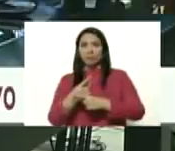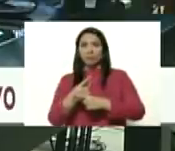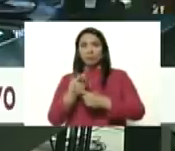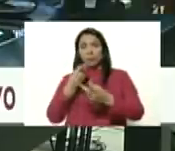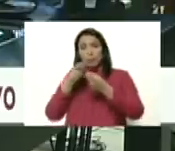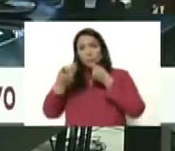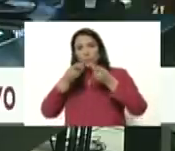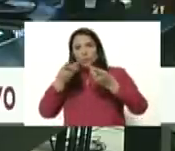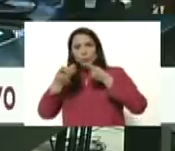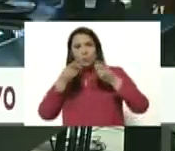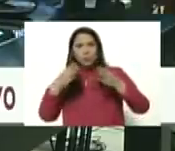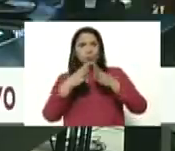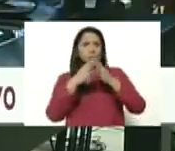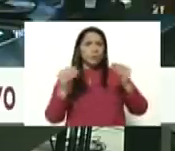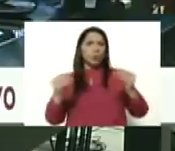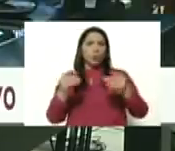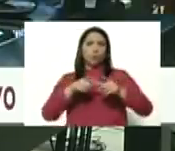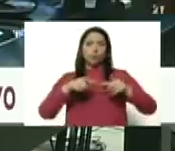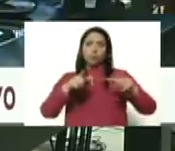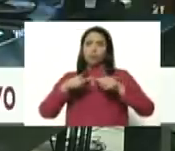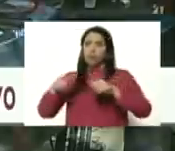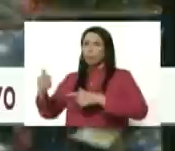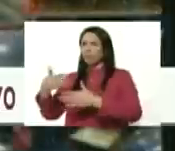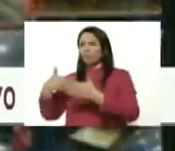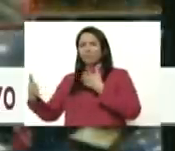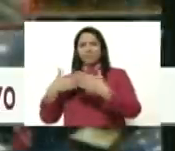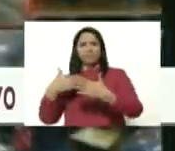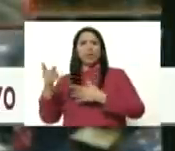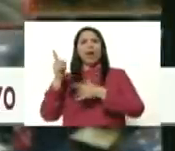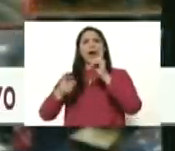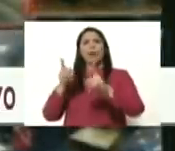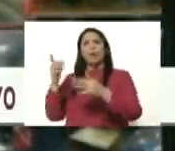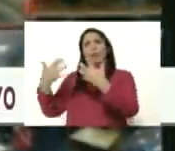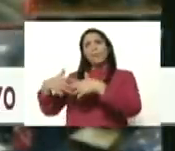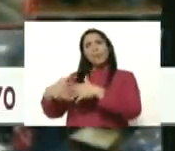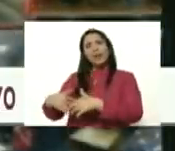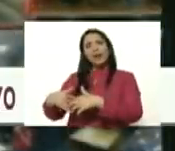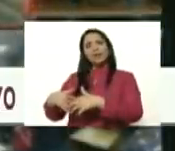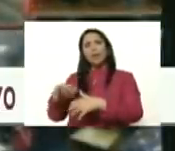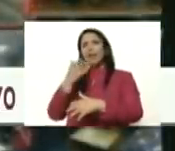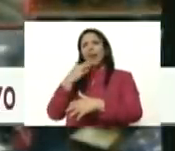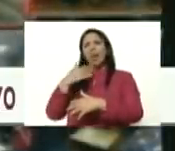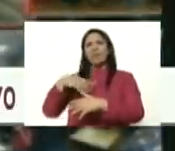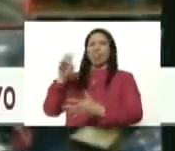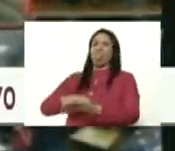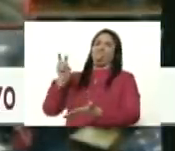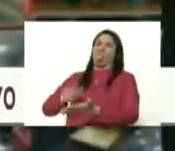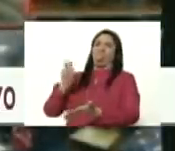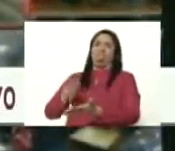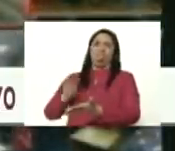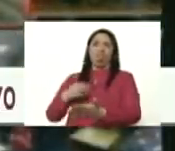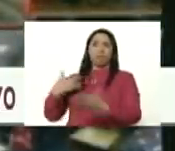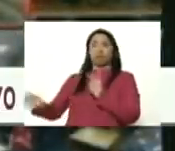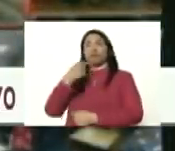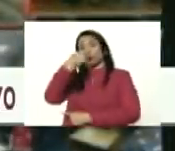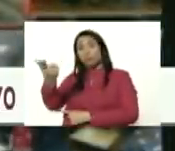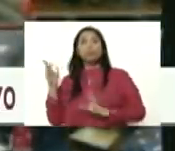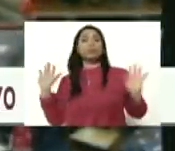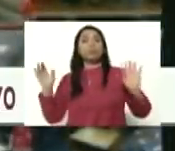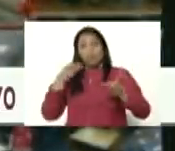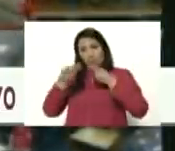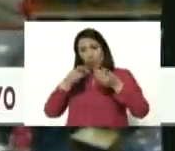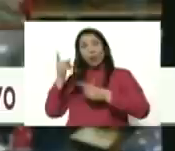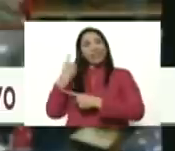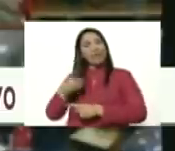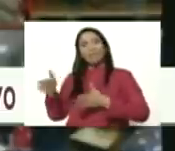dialogando con todos los sectores. No importa que algún sector se ponga en situación de berrinche, no me importa, yo voy a dialogar. Y por